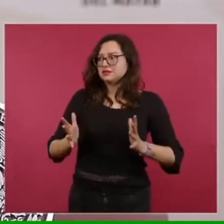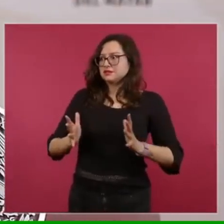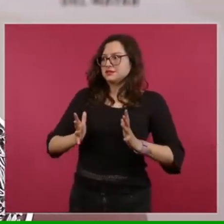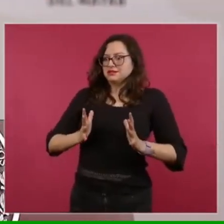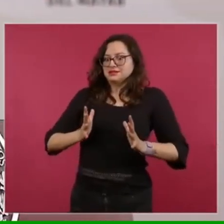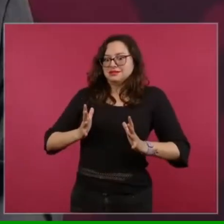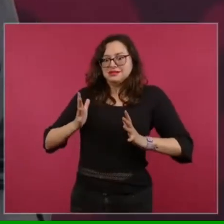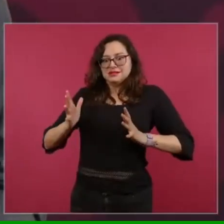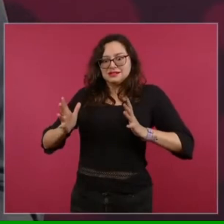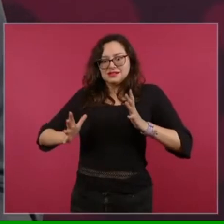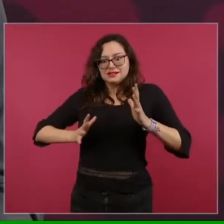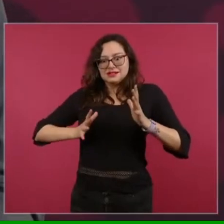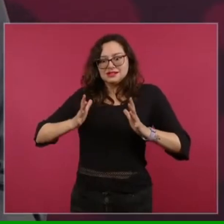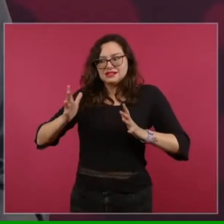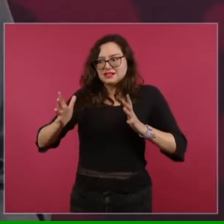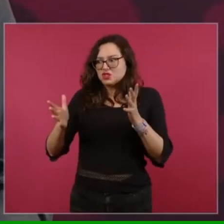son